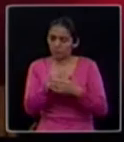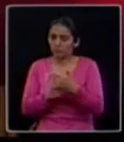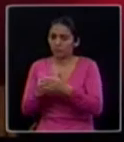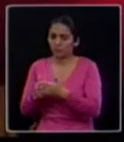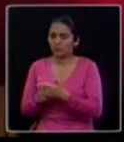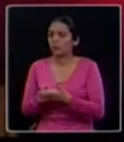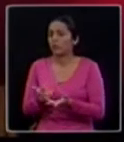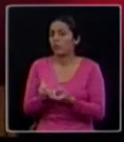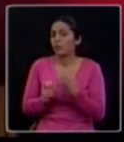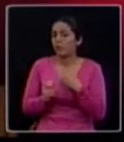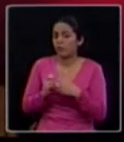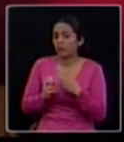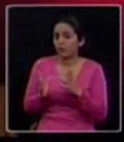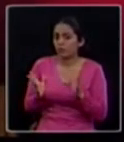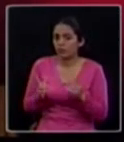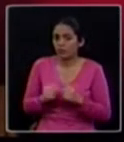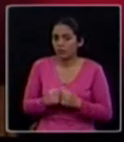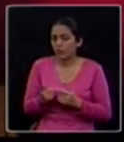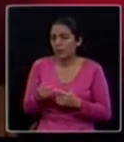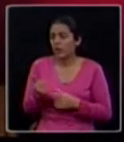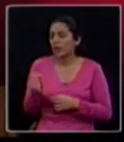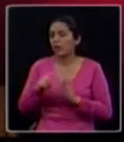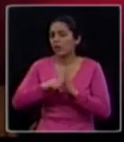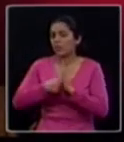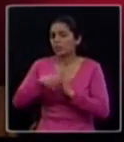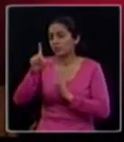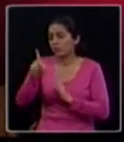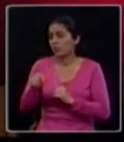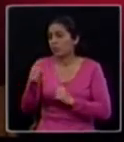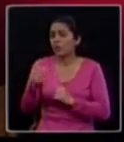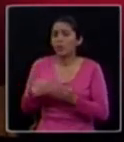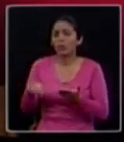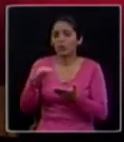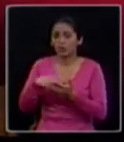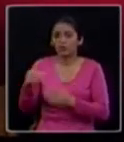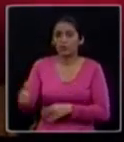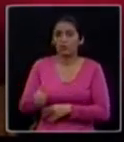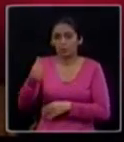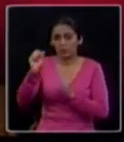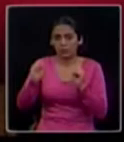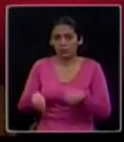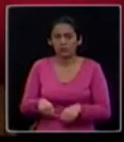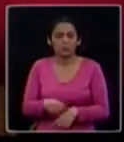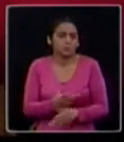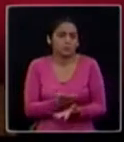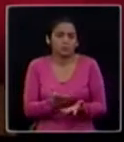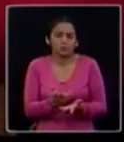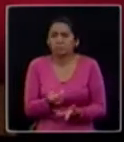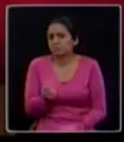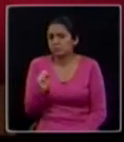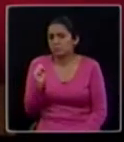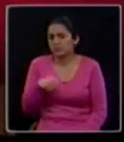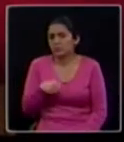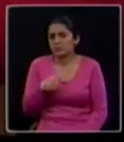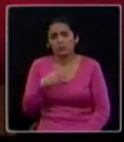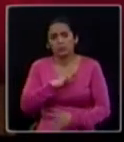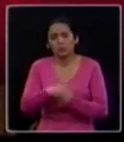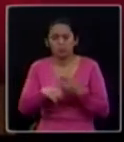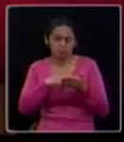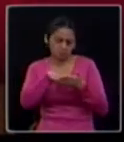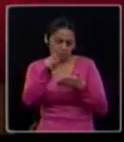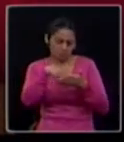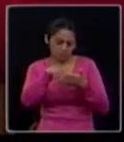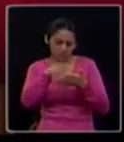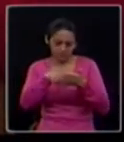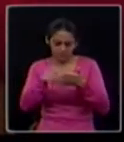ningún inconveniente para que vuelva a ser Contralor Carlos Polit? Se siguieron todos los pasos que se tenían que seguir, estimado Javier. Uh-huh. Se encuentra en la web, se